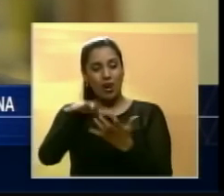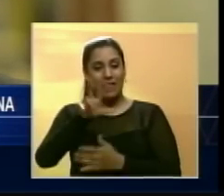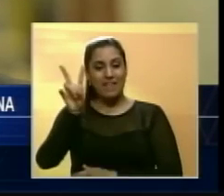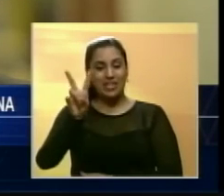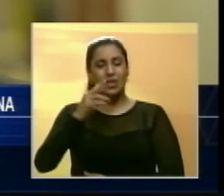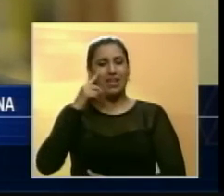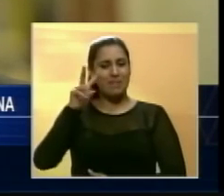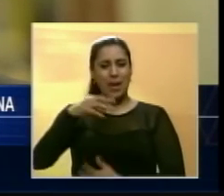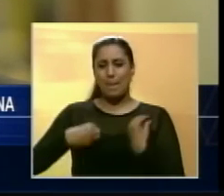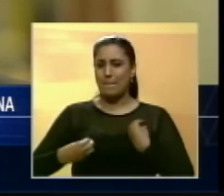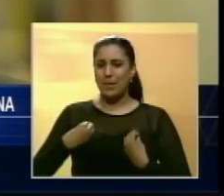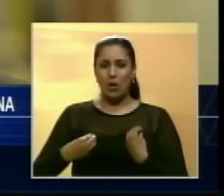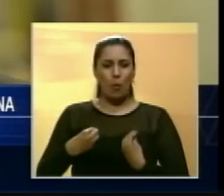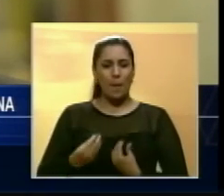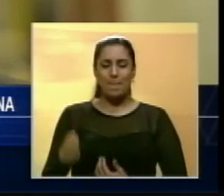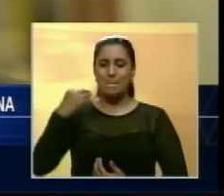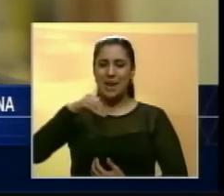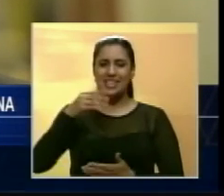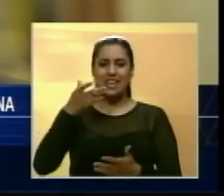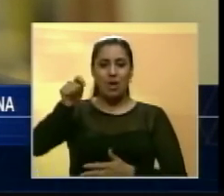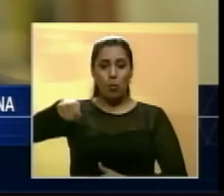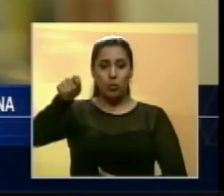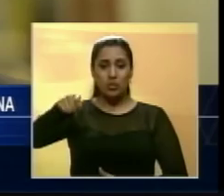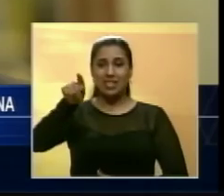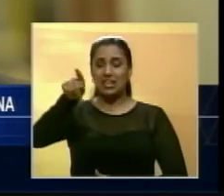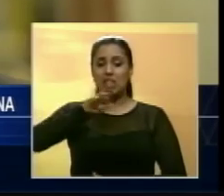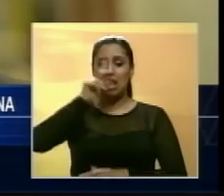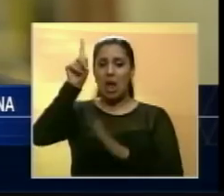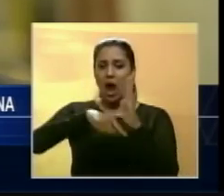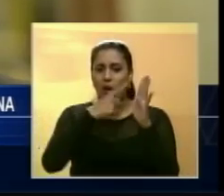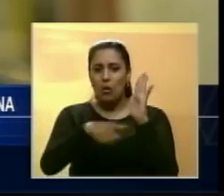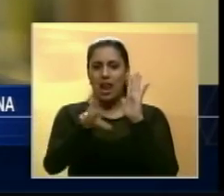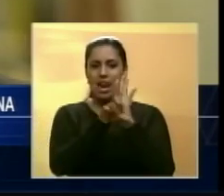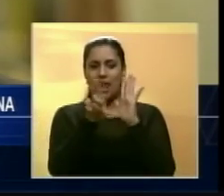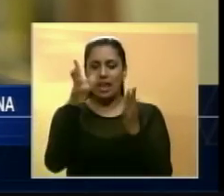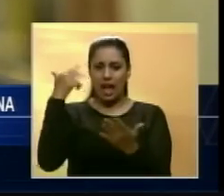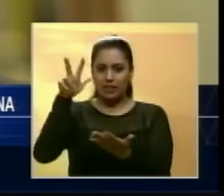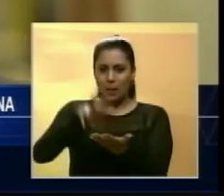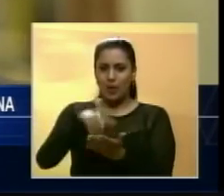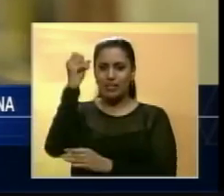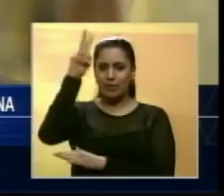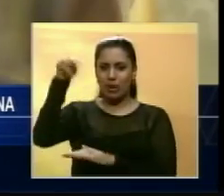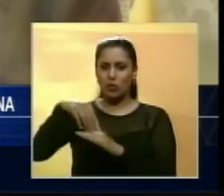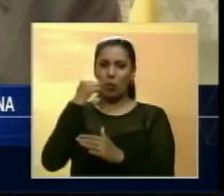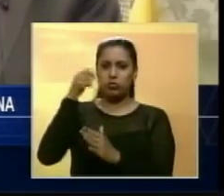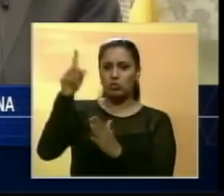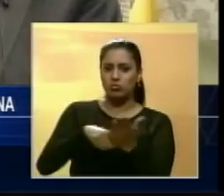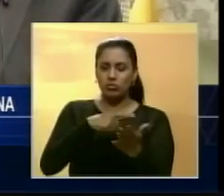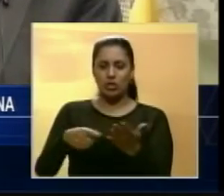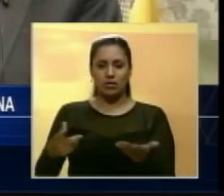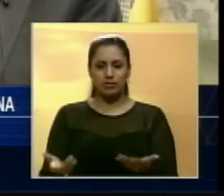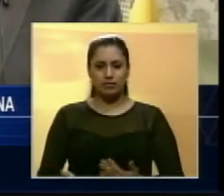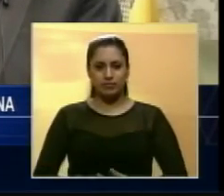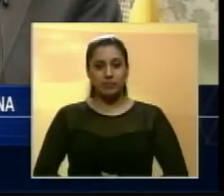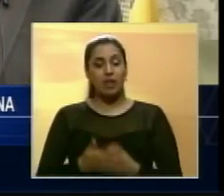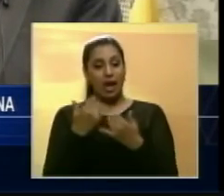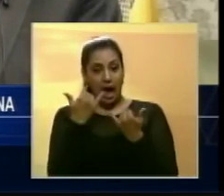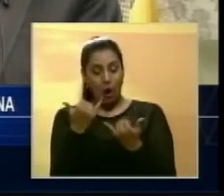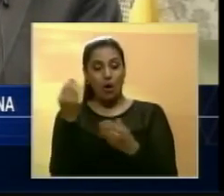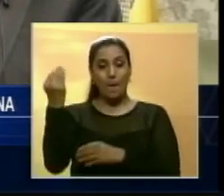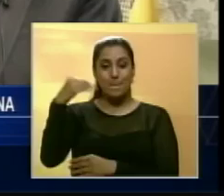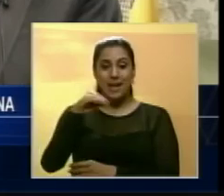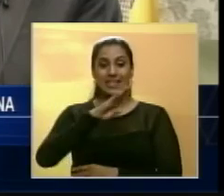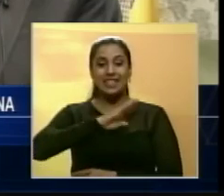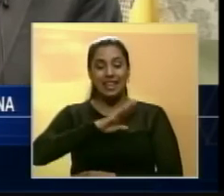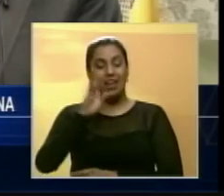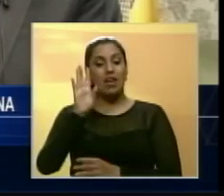les preocupa y especialmente que el Tribunal Supremo haya anulado la ley aprobada en el Parlamento que concede amnistía política. Agregó que